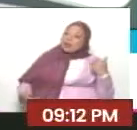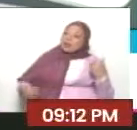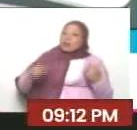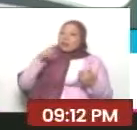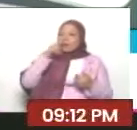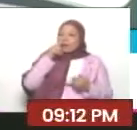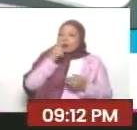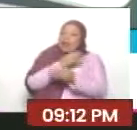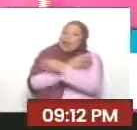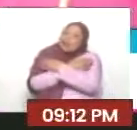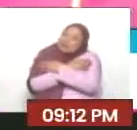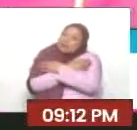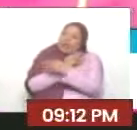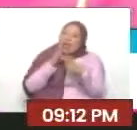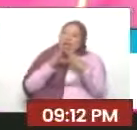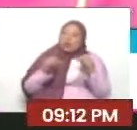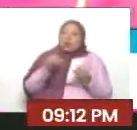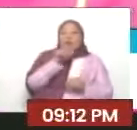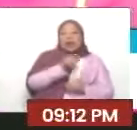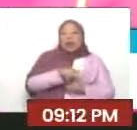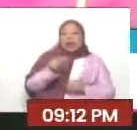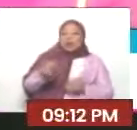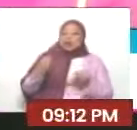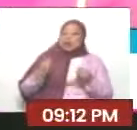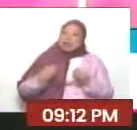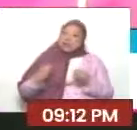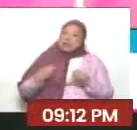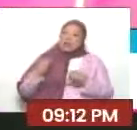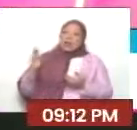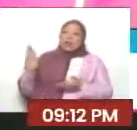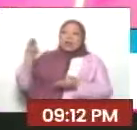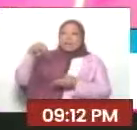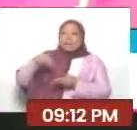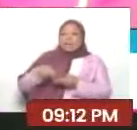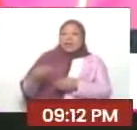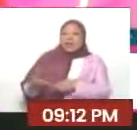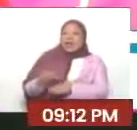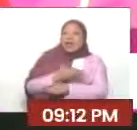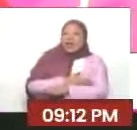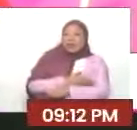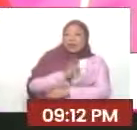a todo el pueblo mirandino. Yo le voy a comentar algo antes de responderle esa pregunta.